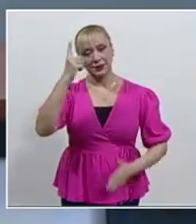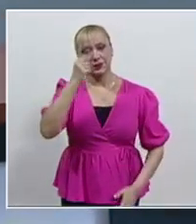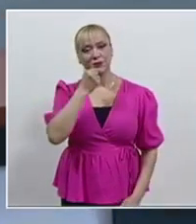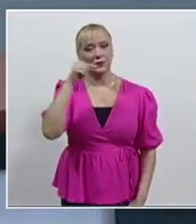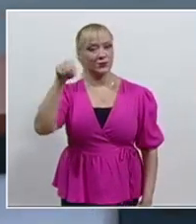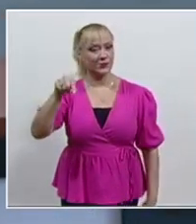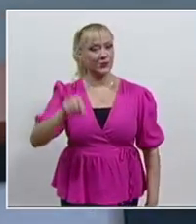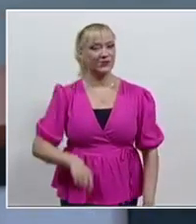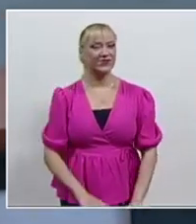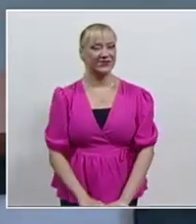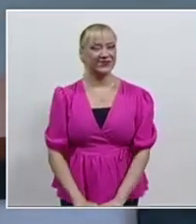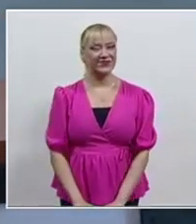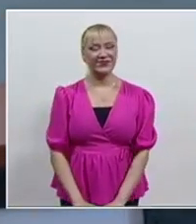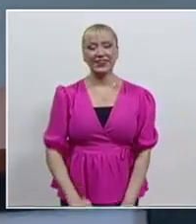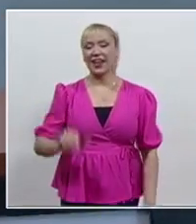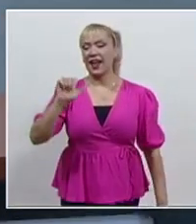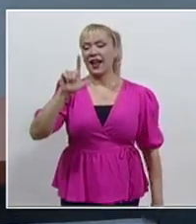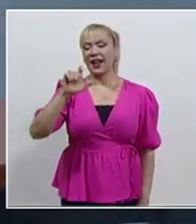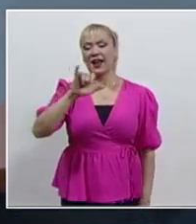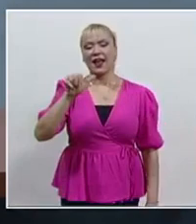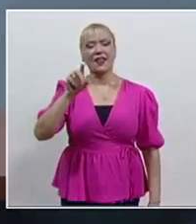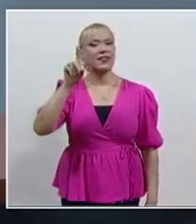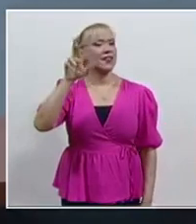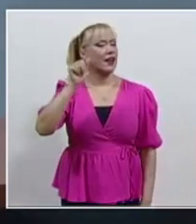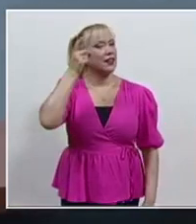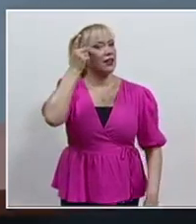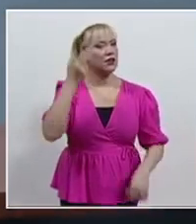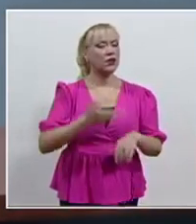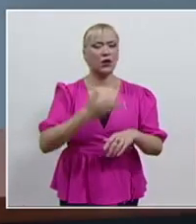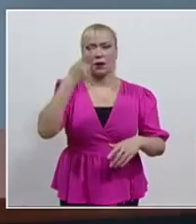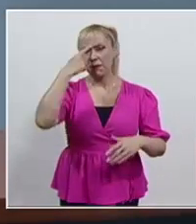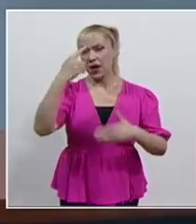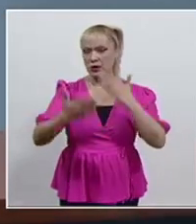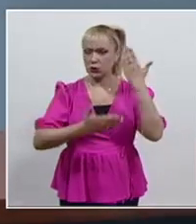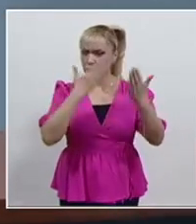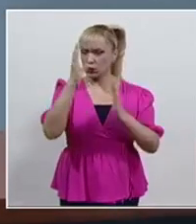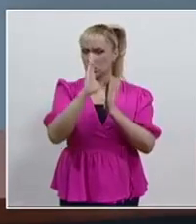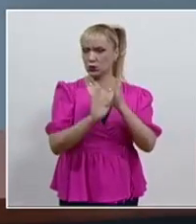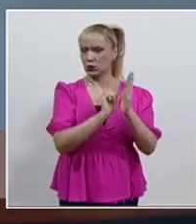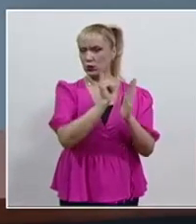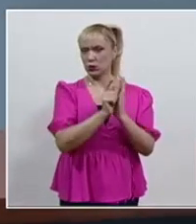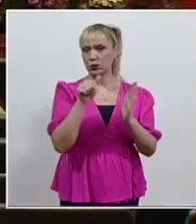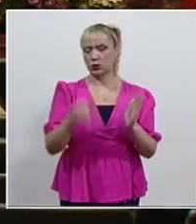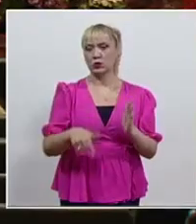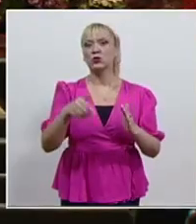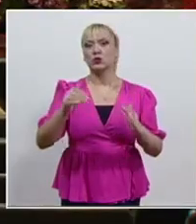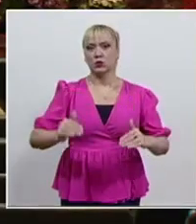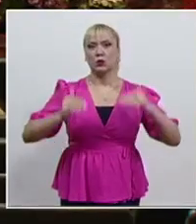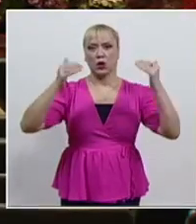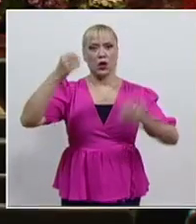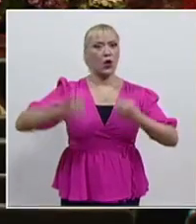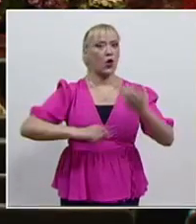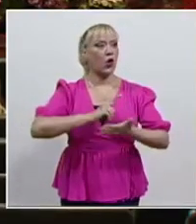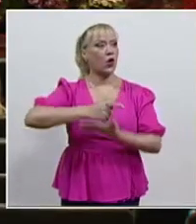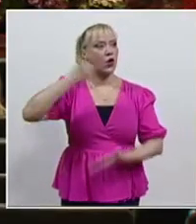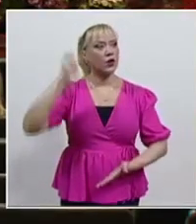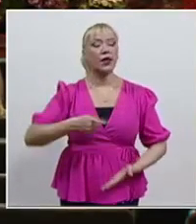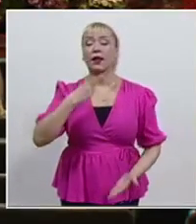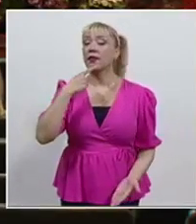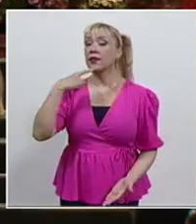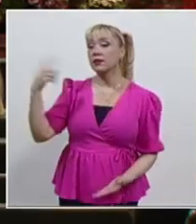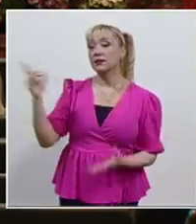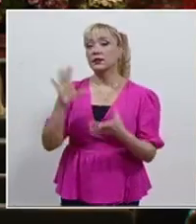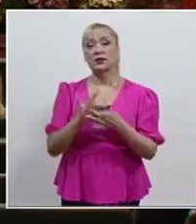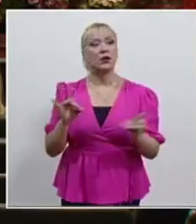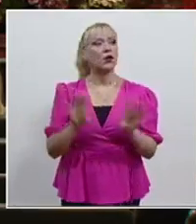Alejandra Martínez Verástegui, directora general del Centro de Estudios Constitucionales de la Suprema Corte de Justicia de la Nación, subrayó que